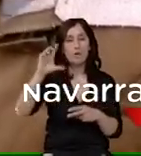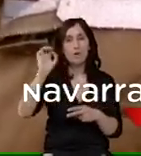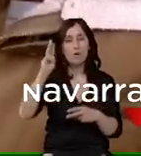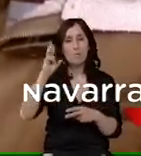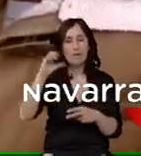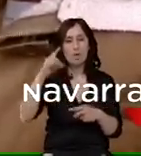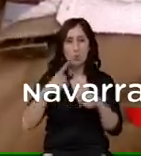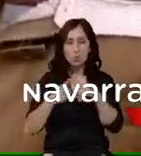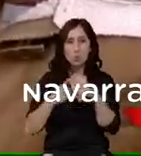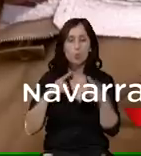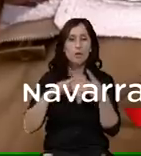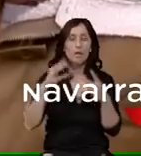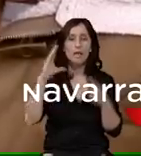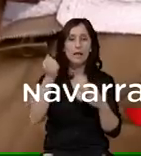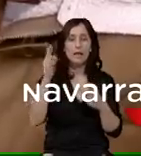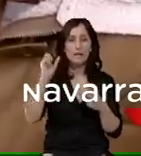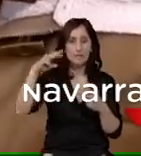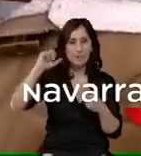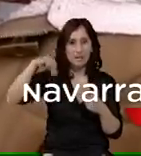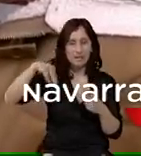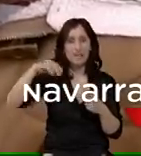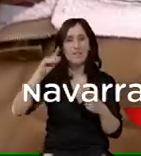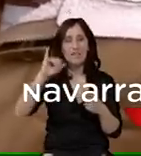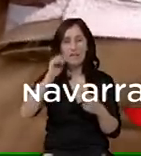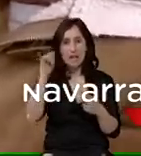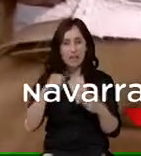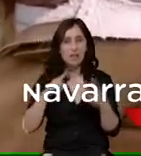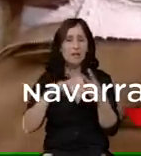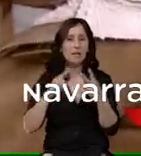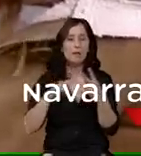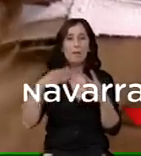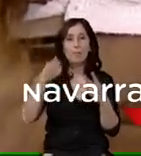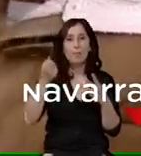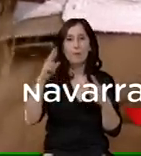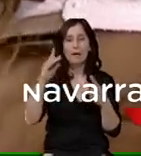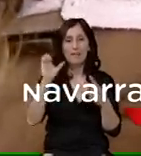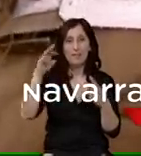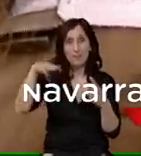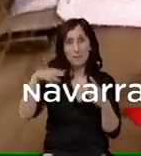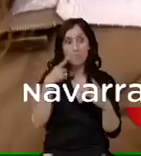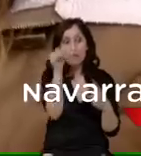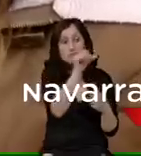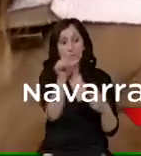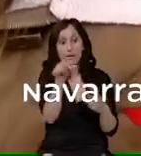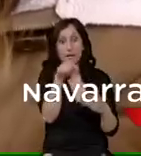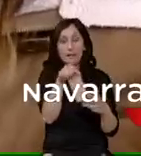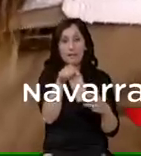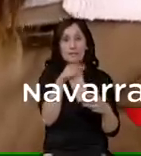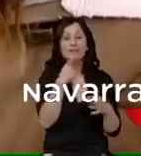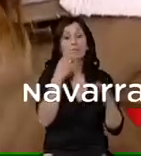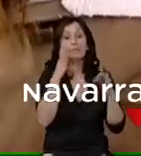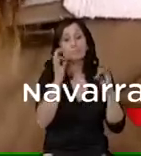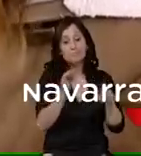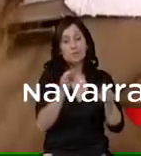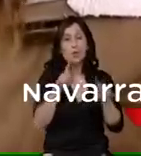Pitt, Cameron Díaz, que estuvieron casi unas semanas rodando en Bardenas, donde se supone que era la frontera entre Estados Unidos y